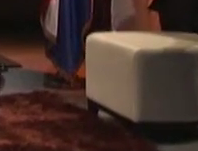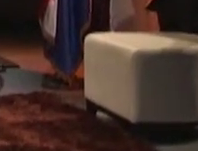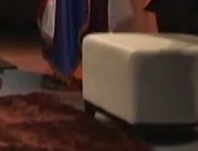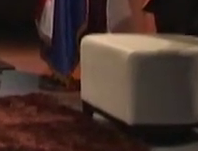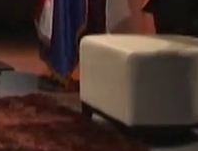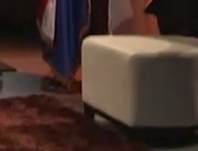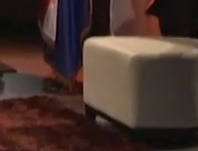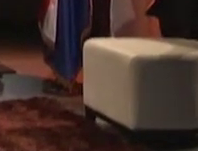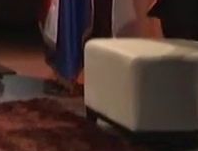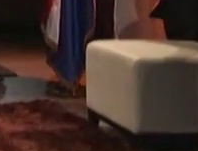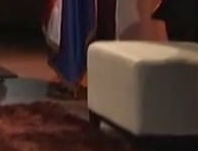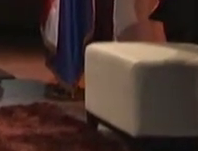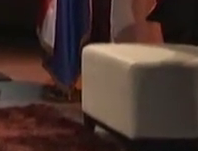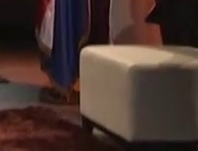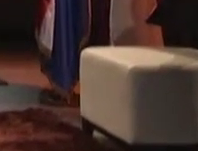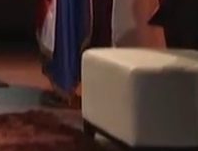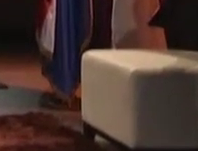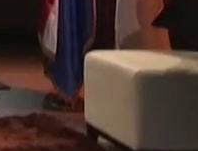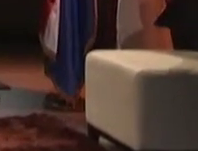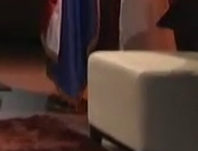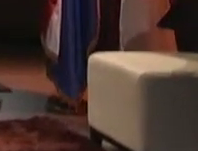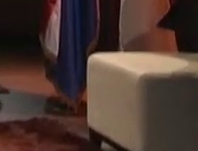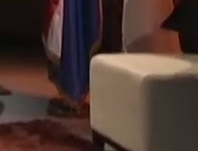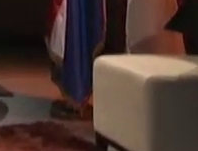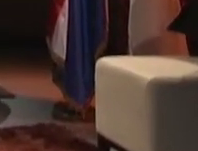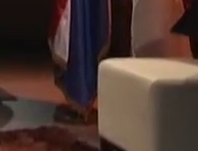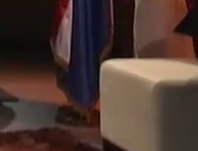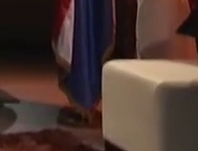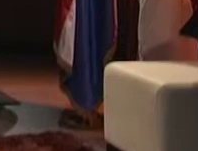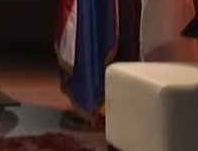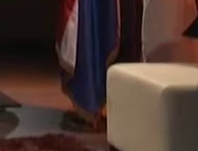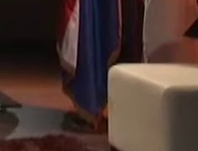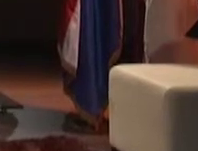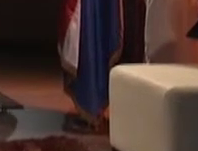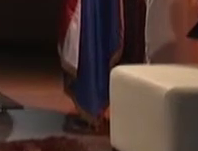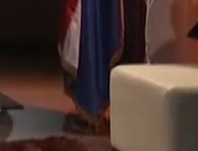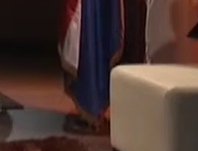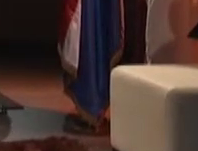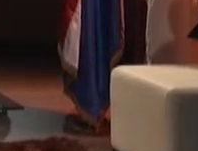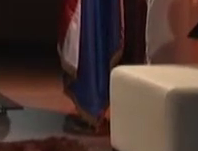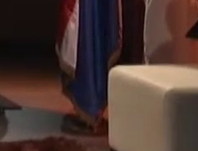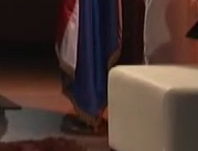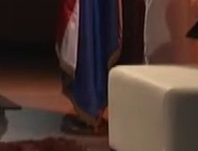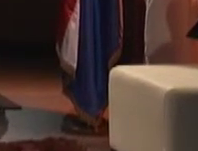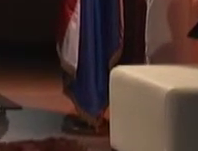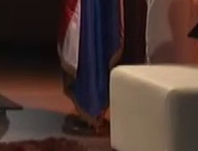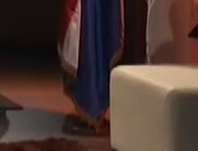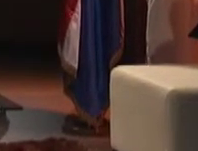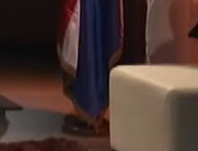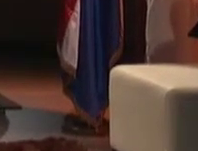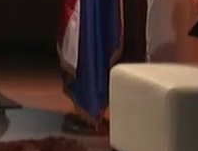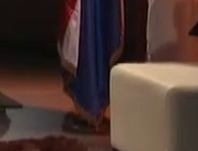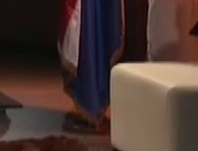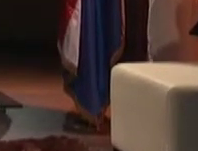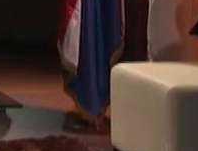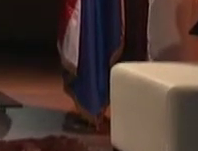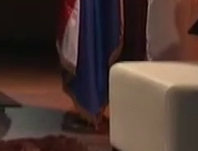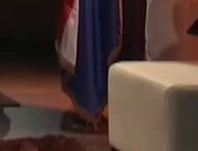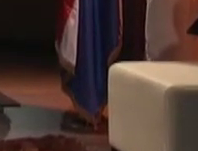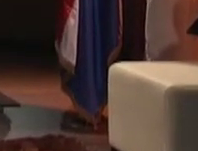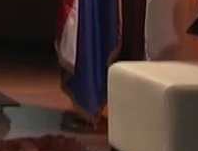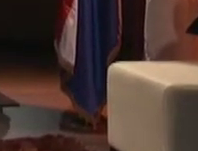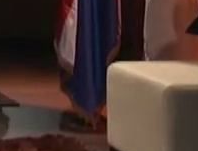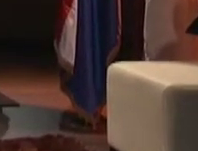Bienvenidos sean todos y todas. Nosotros, como siempre, muy felices de reencontrarnos con todos ustedes para esta nueva entrega de La